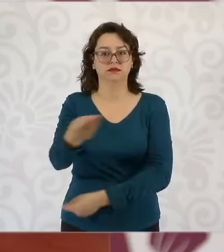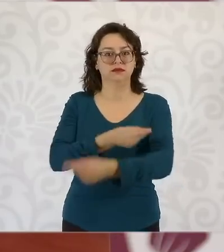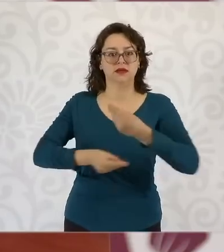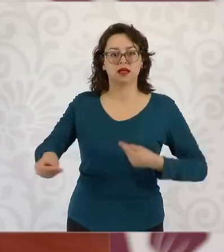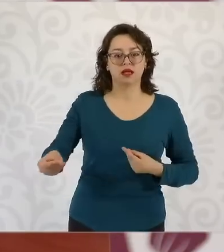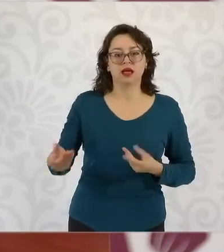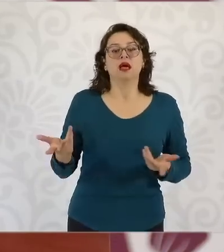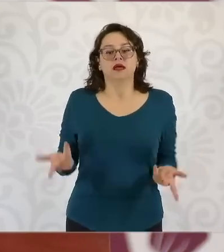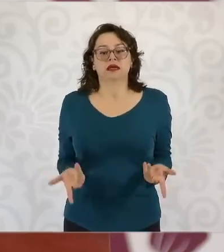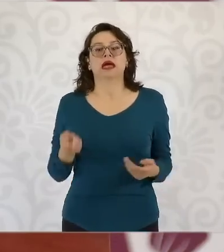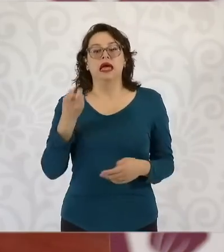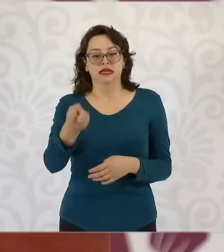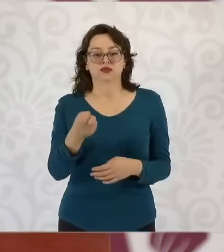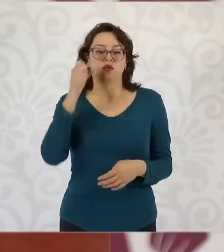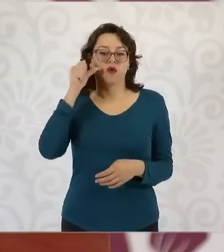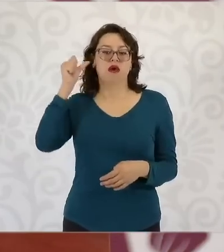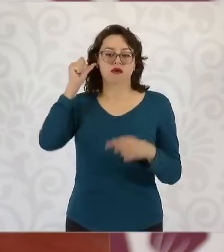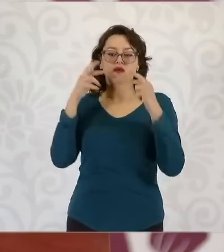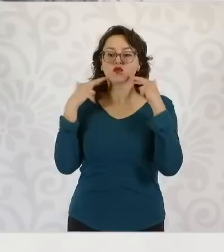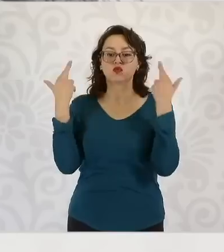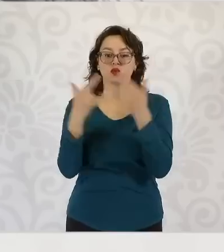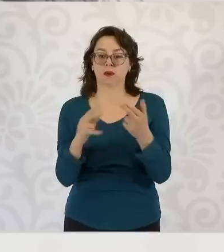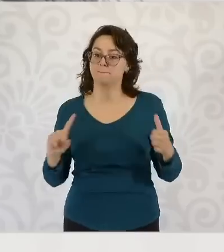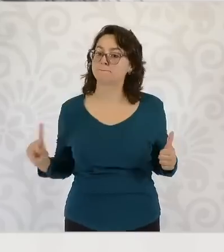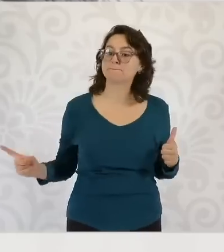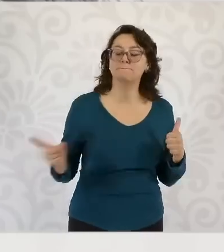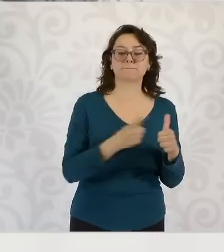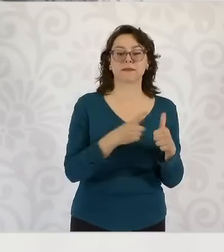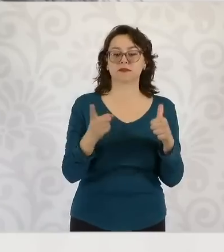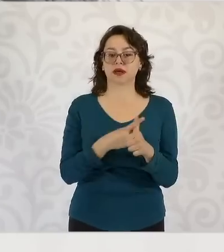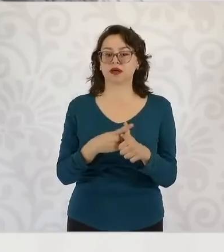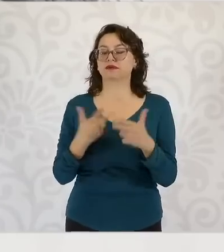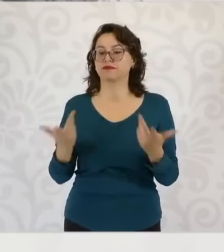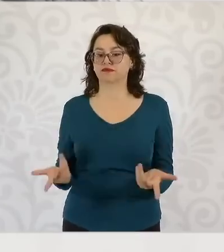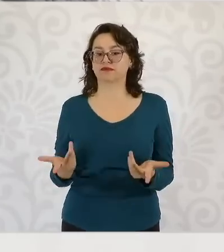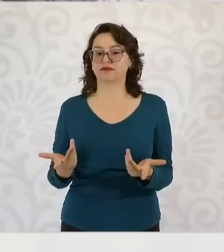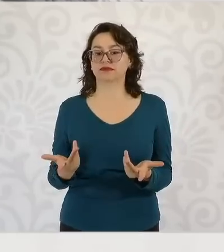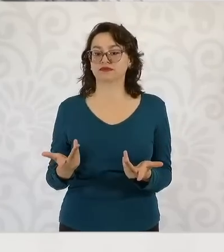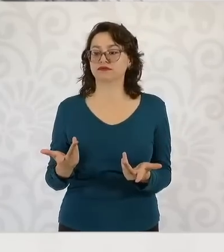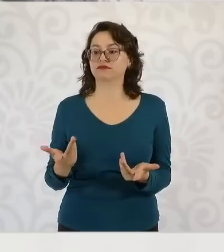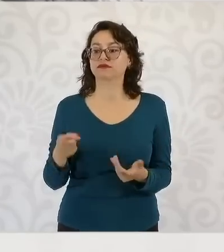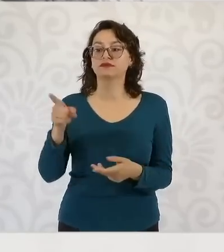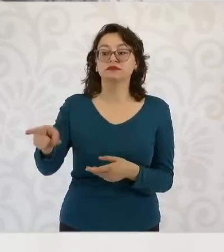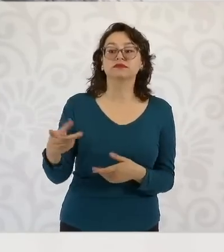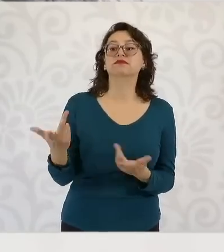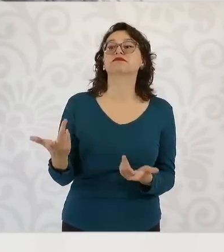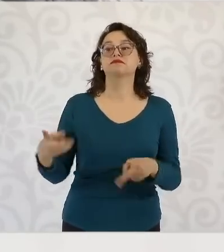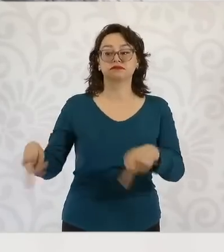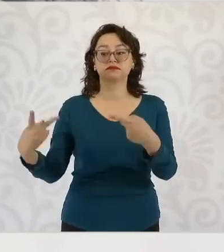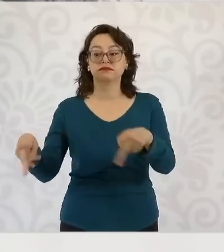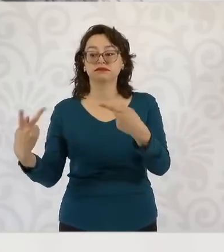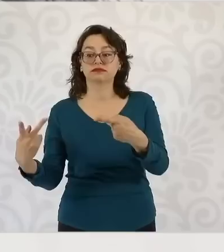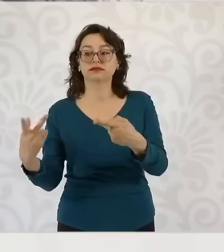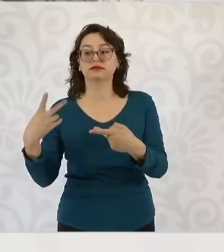Entonces la reunión se trató principalmente de un precio preferencial que queremos que se le dé a